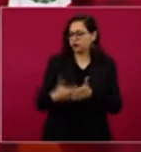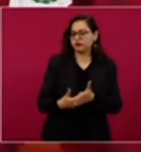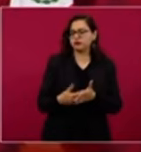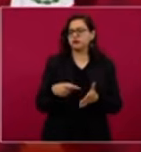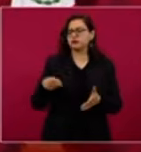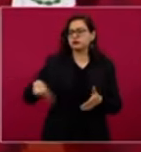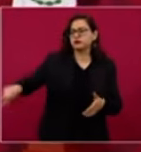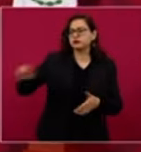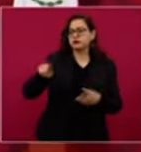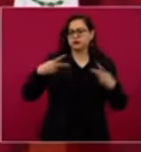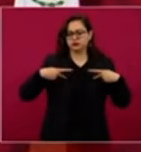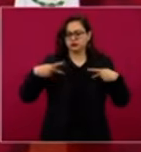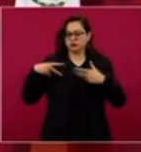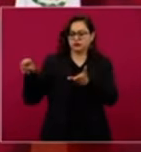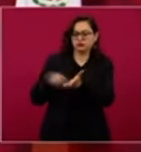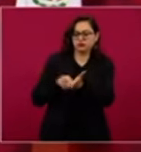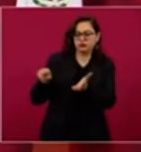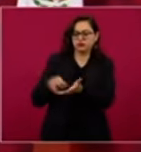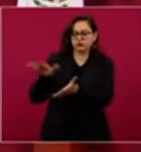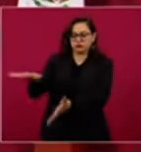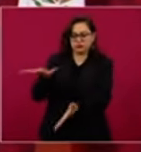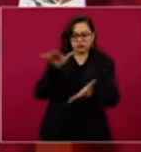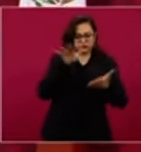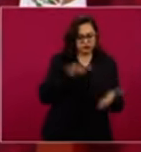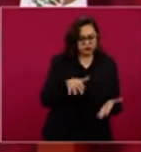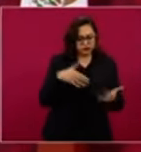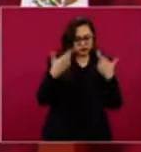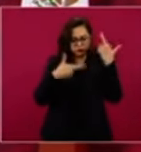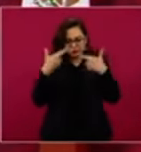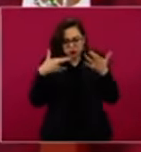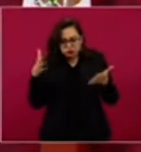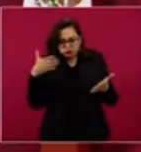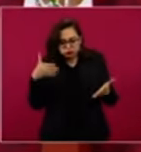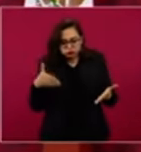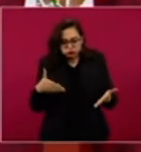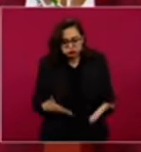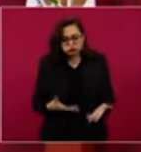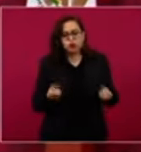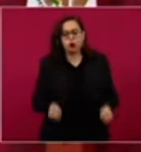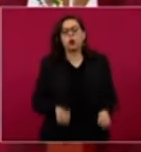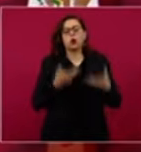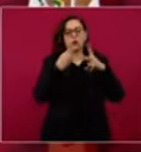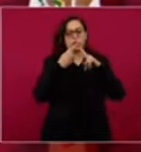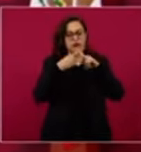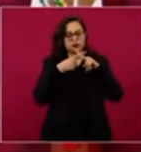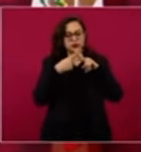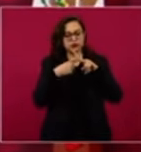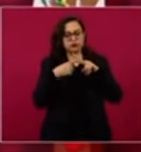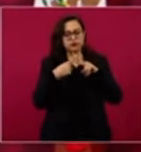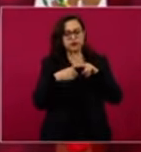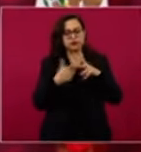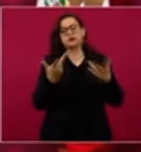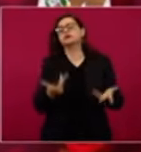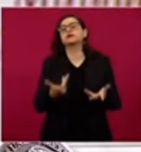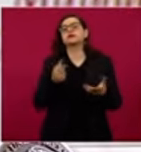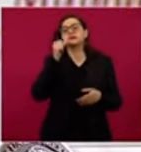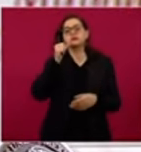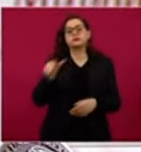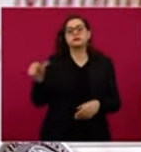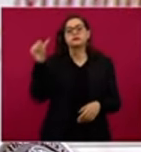recibió. Han tomado la decisión de detener al día de ayer